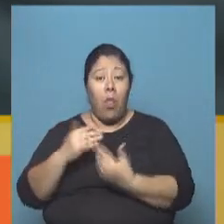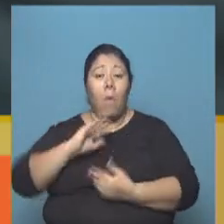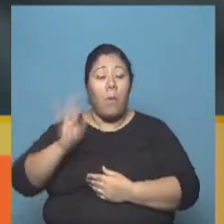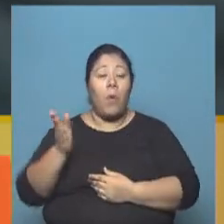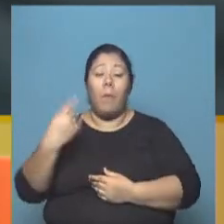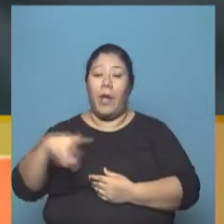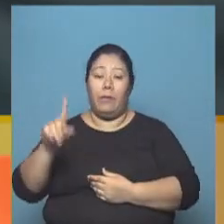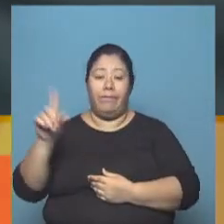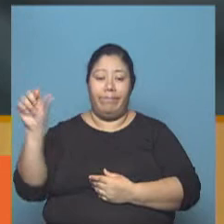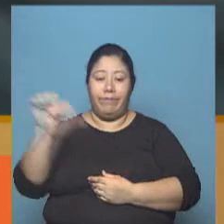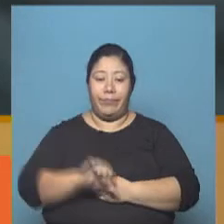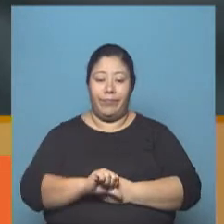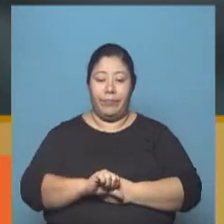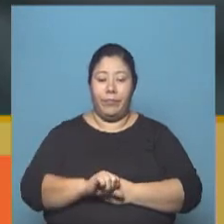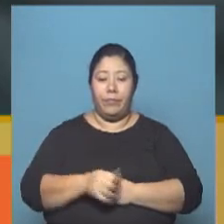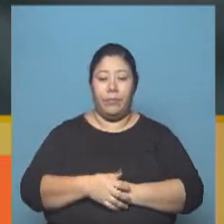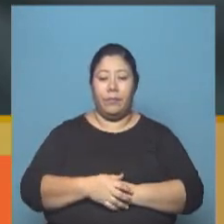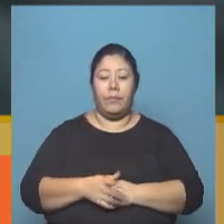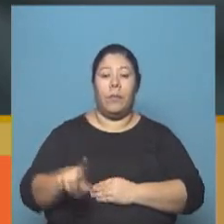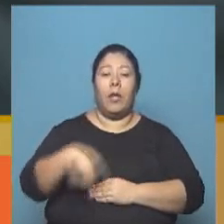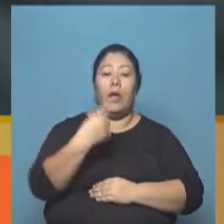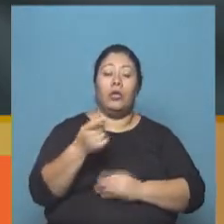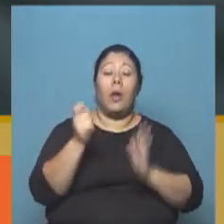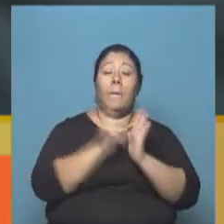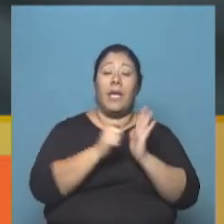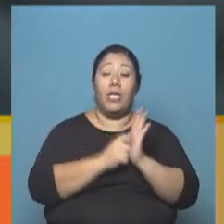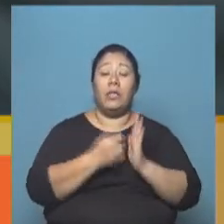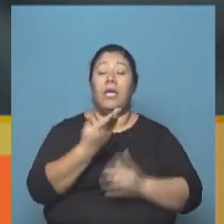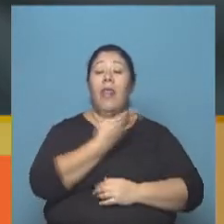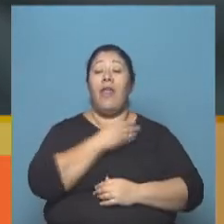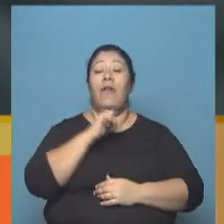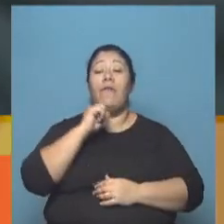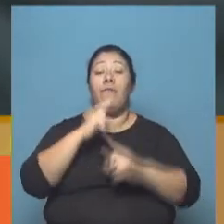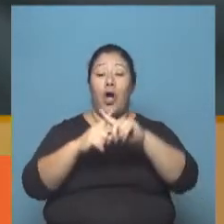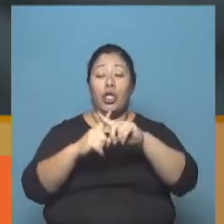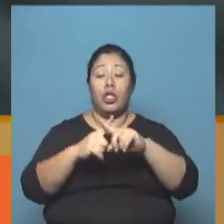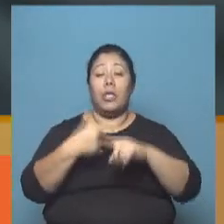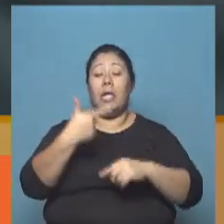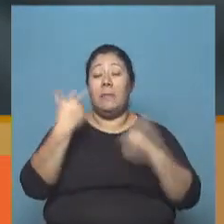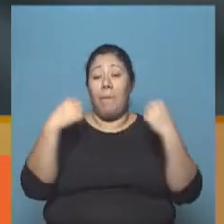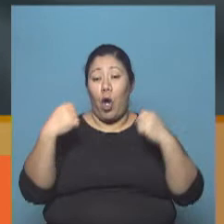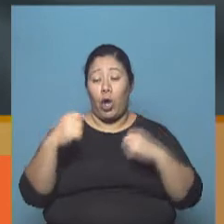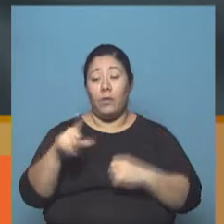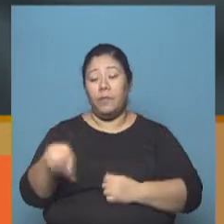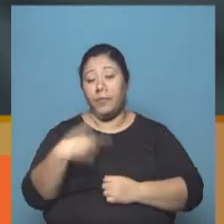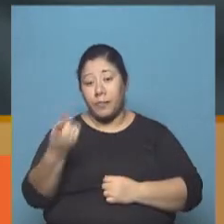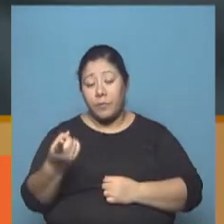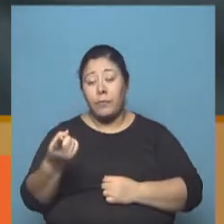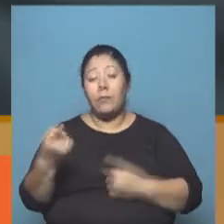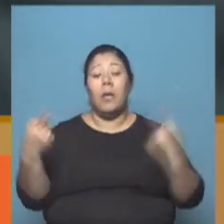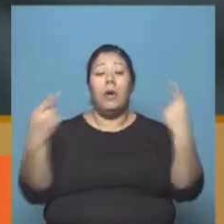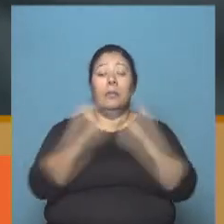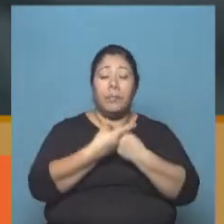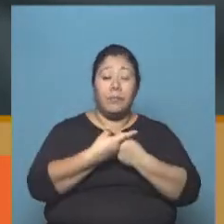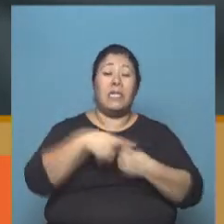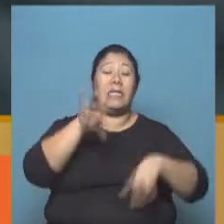tener cuidado. Tata, por aquí Federico Bueno para Fox Sports. En el partido contra Chile vimos una selección argentina de